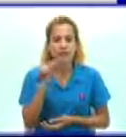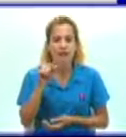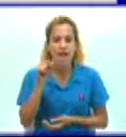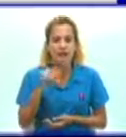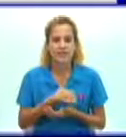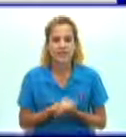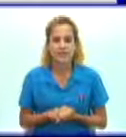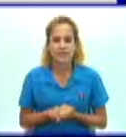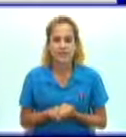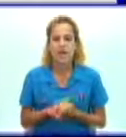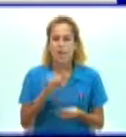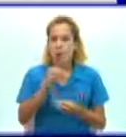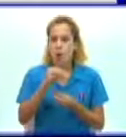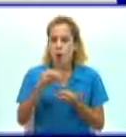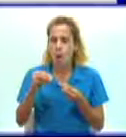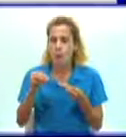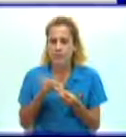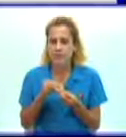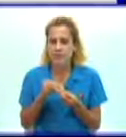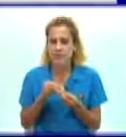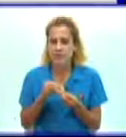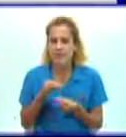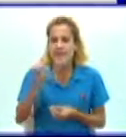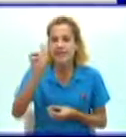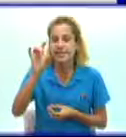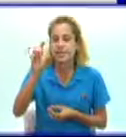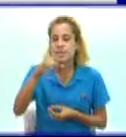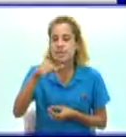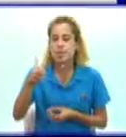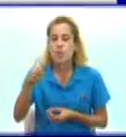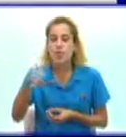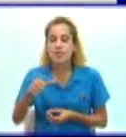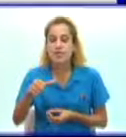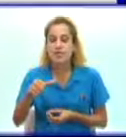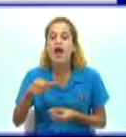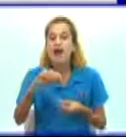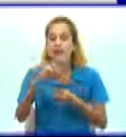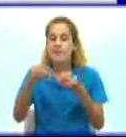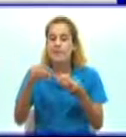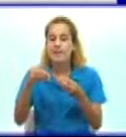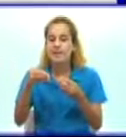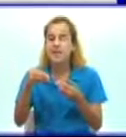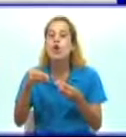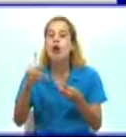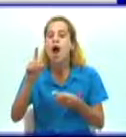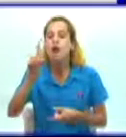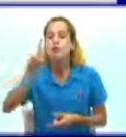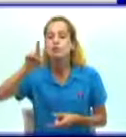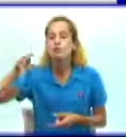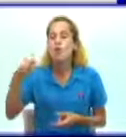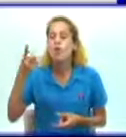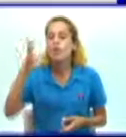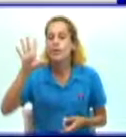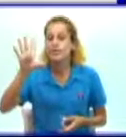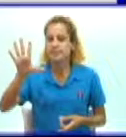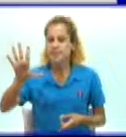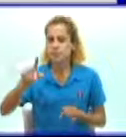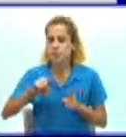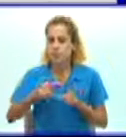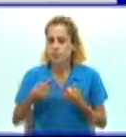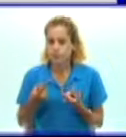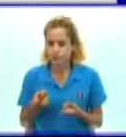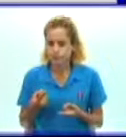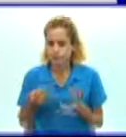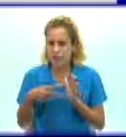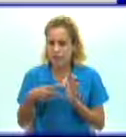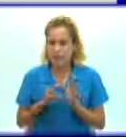vamos a convertir 15 sobre 10 como una expresión decimal. Fíjense que esto es una fracción decimal porque el denominador es 10.